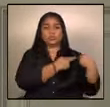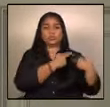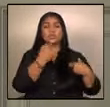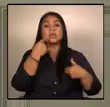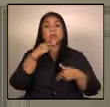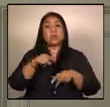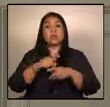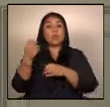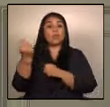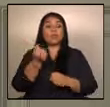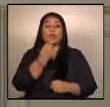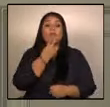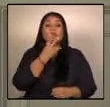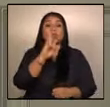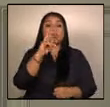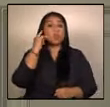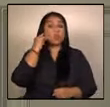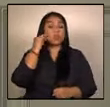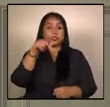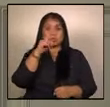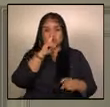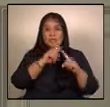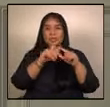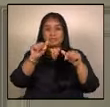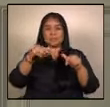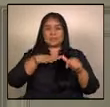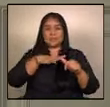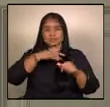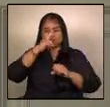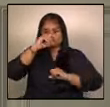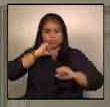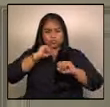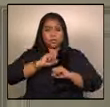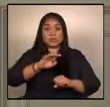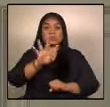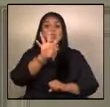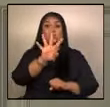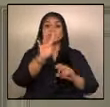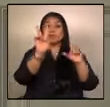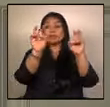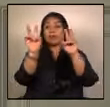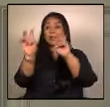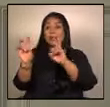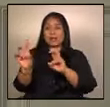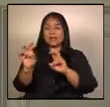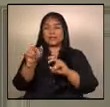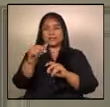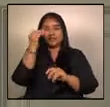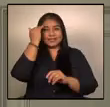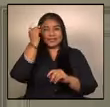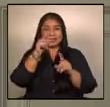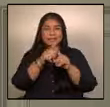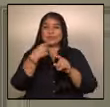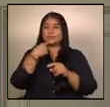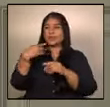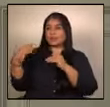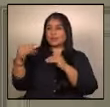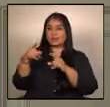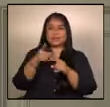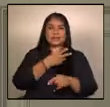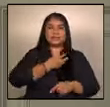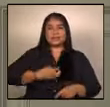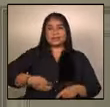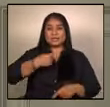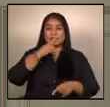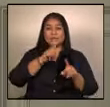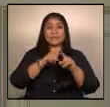Huge están trabajando desde sus trincheras en las cuatro áreas y sabemos, nada menos hace algunos minutos platicando con el señor presidente, sabemos de